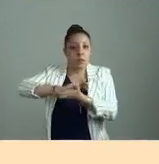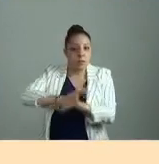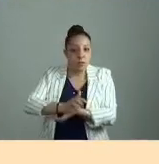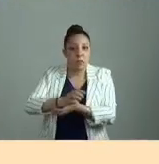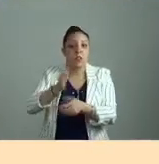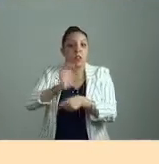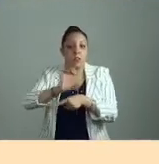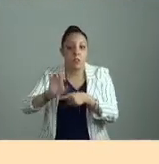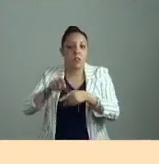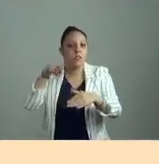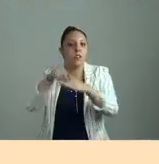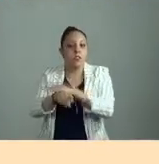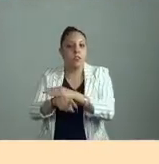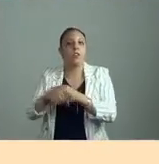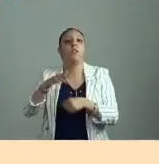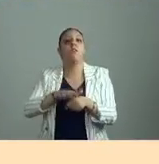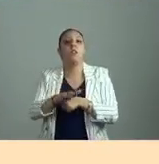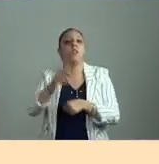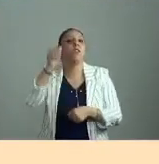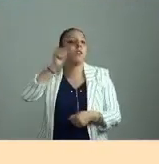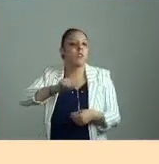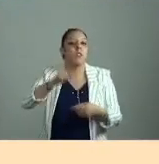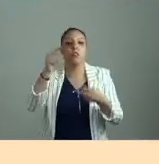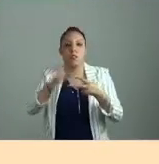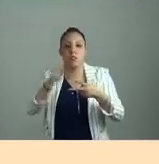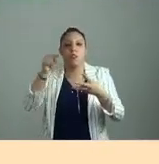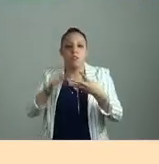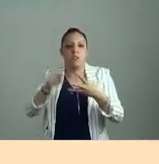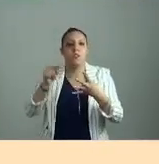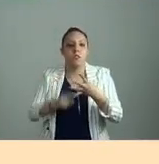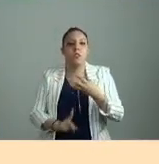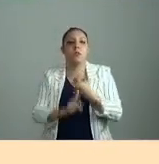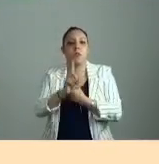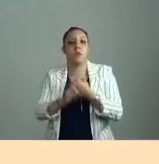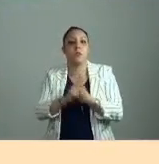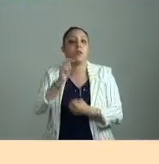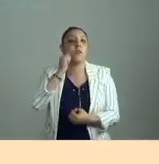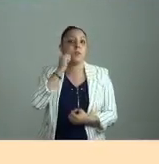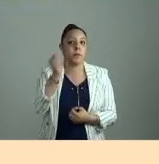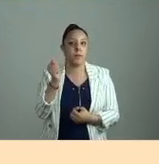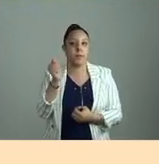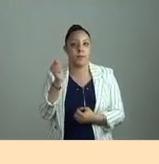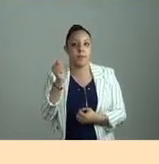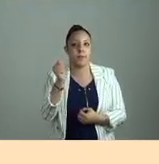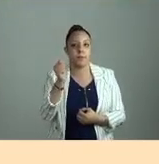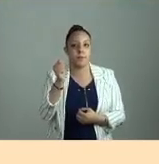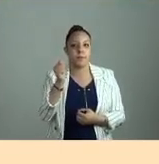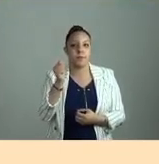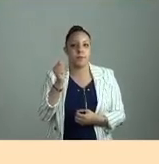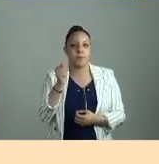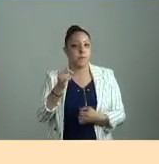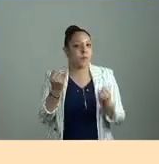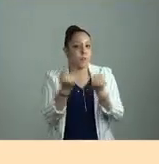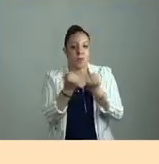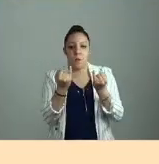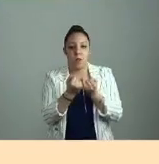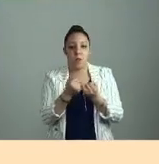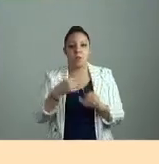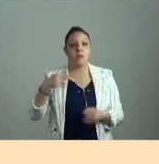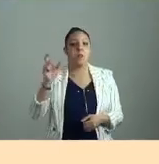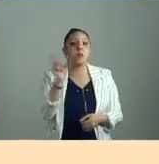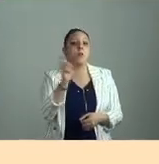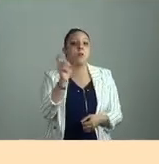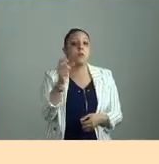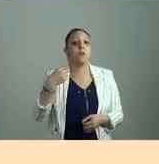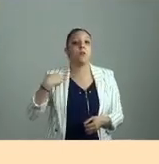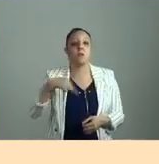los estados unidos y otros países han hecho no a partir de los años 80 hasta